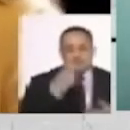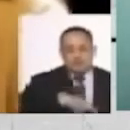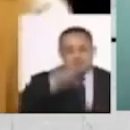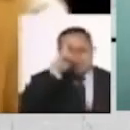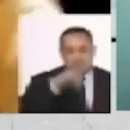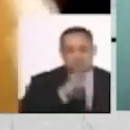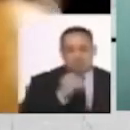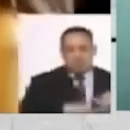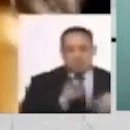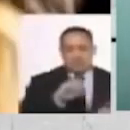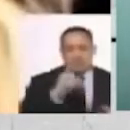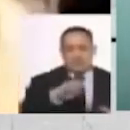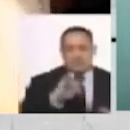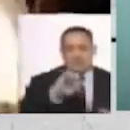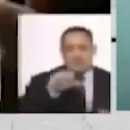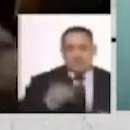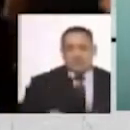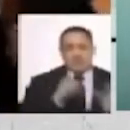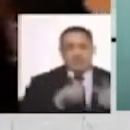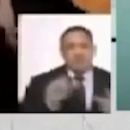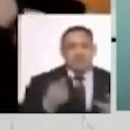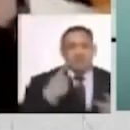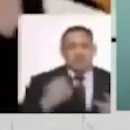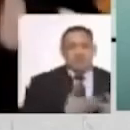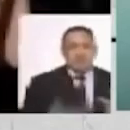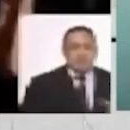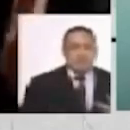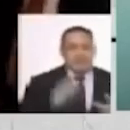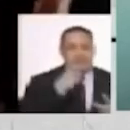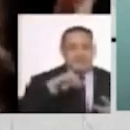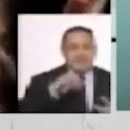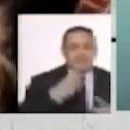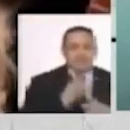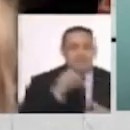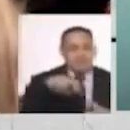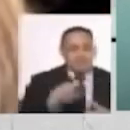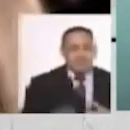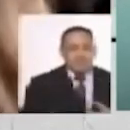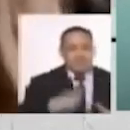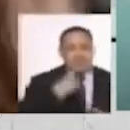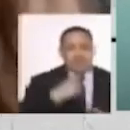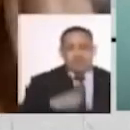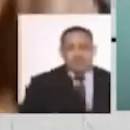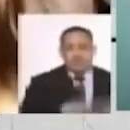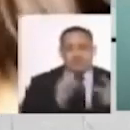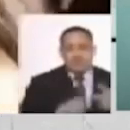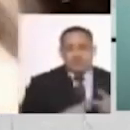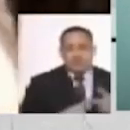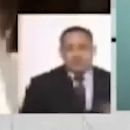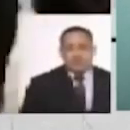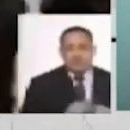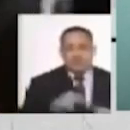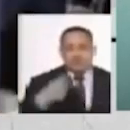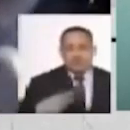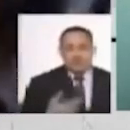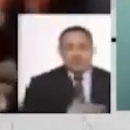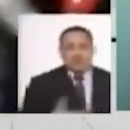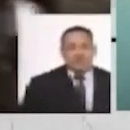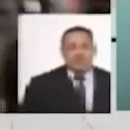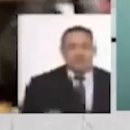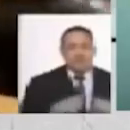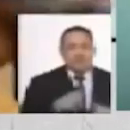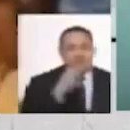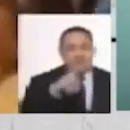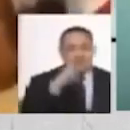los poderes electorales, ¿no? Porque dicen que ellos avalaron un fraude que no existió, un fraude que puso a